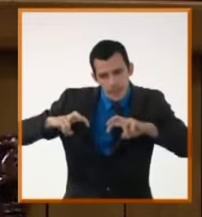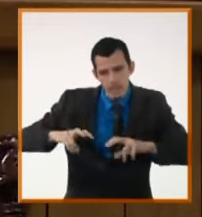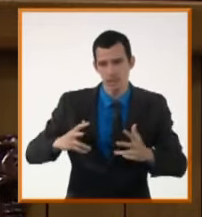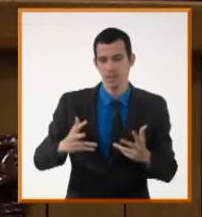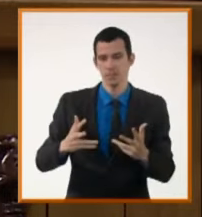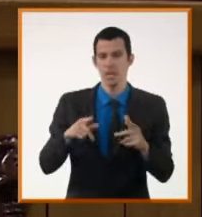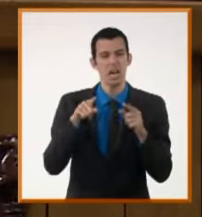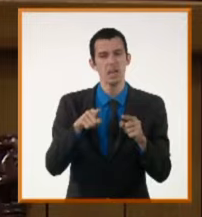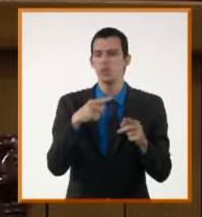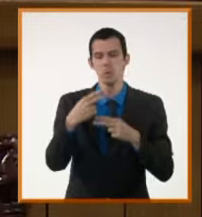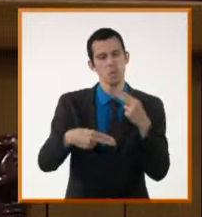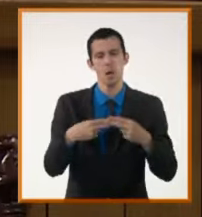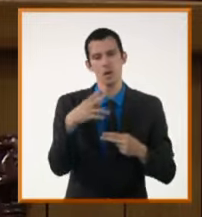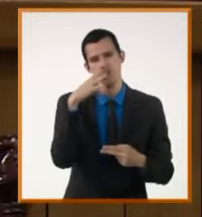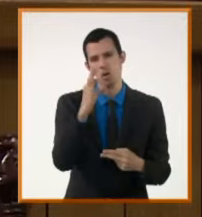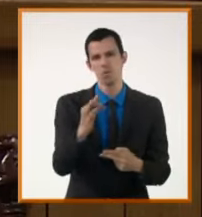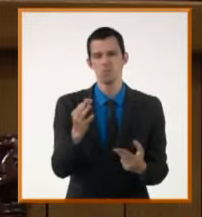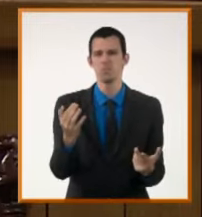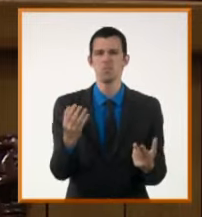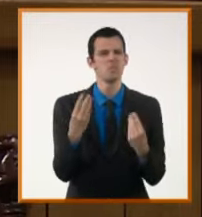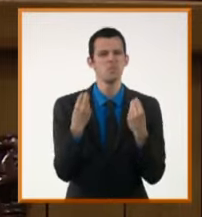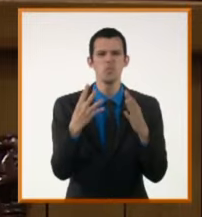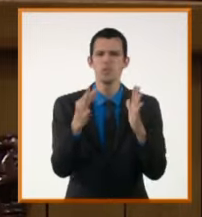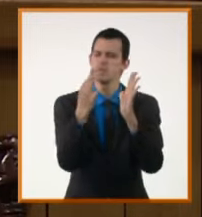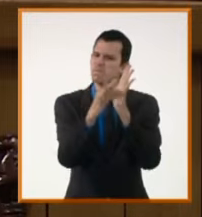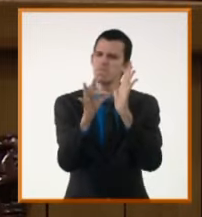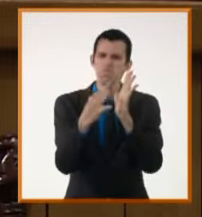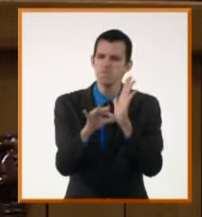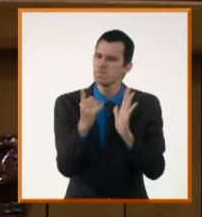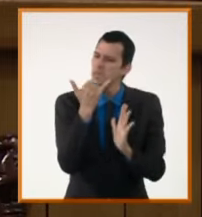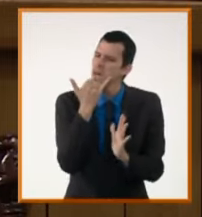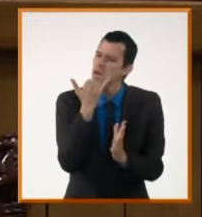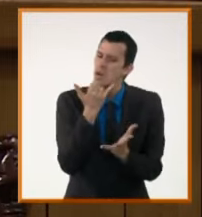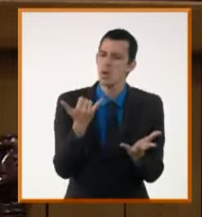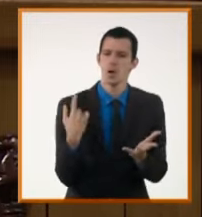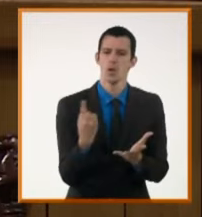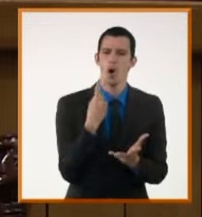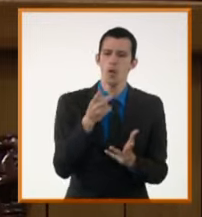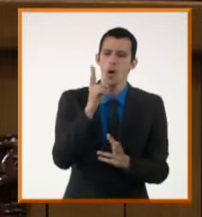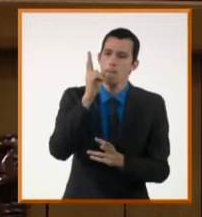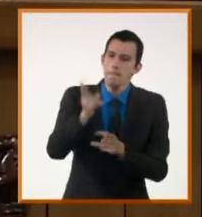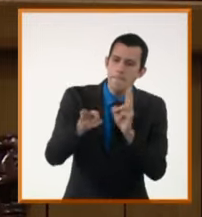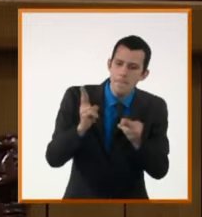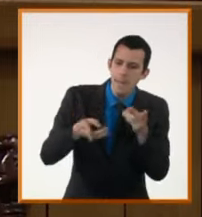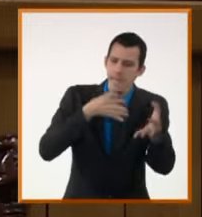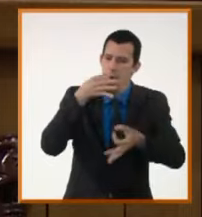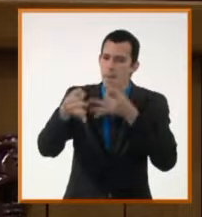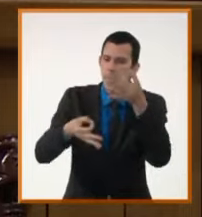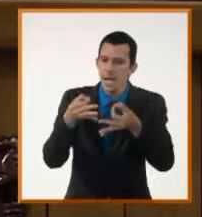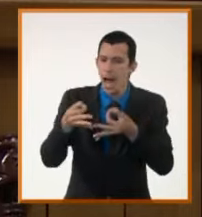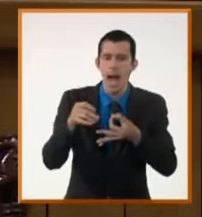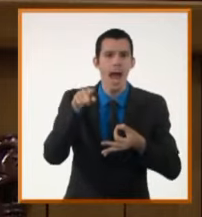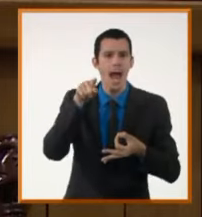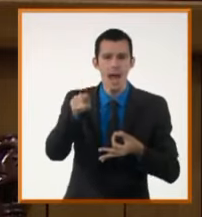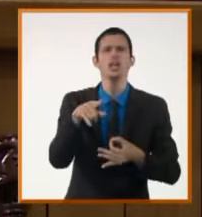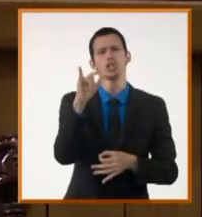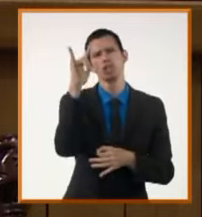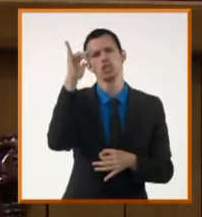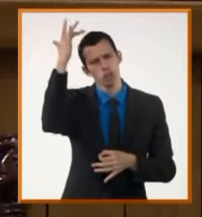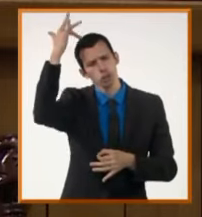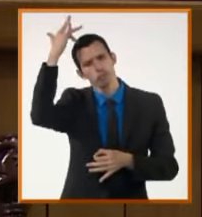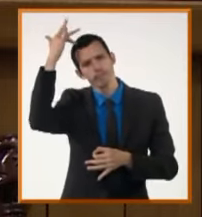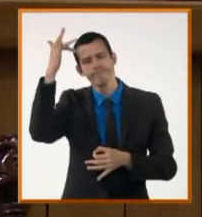Hubo errores desde su orientación hasta su implementación. Y hoy lo que se logró